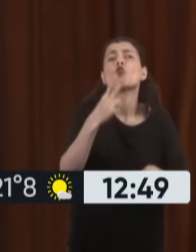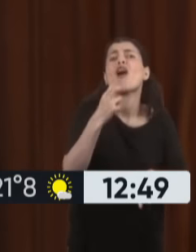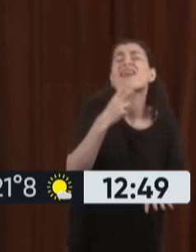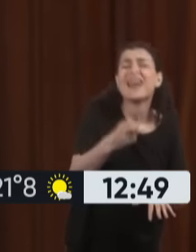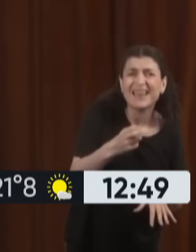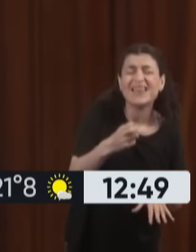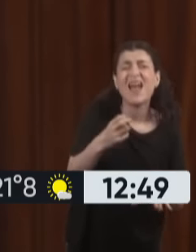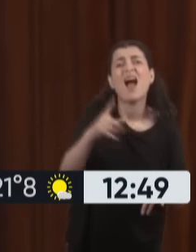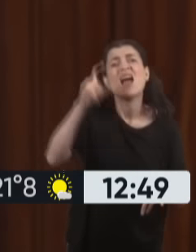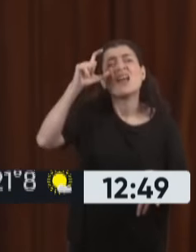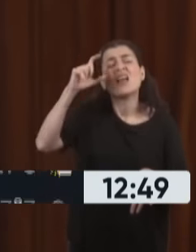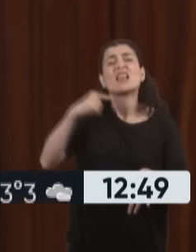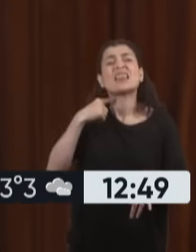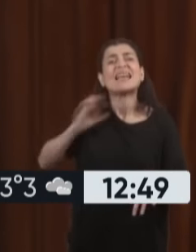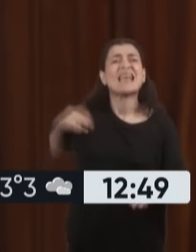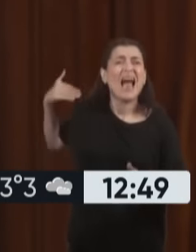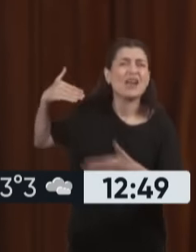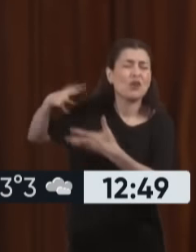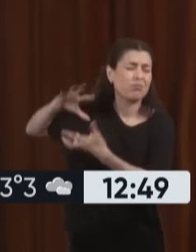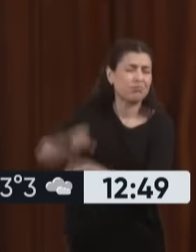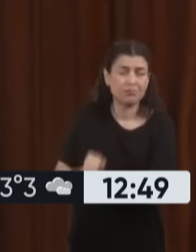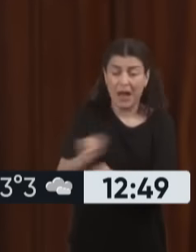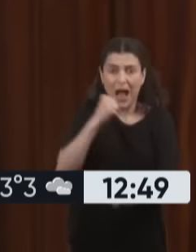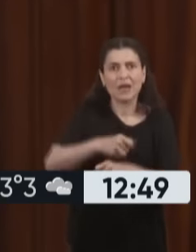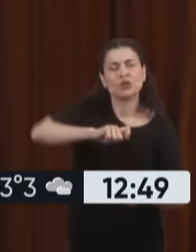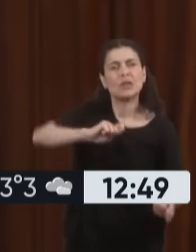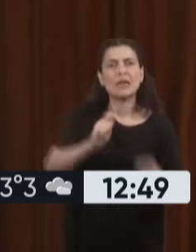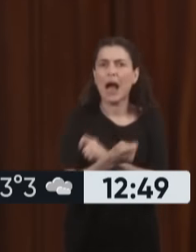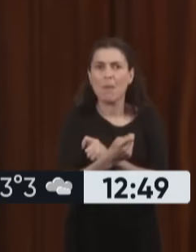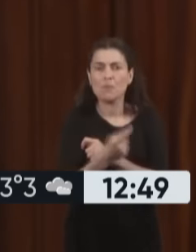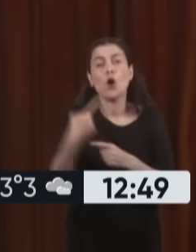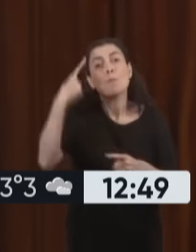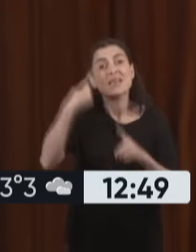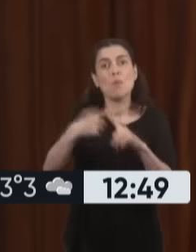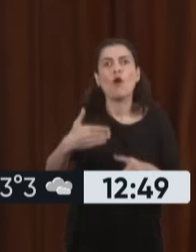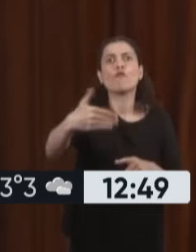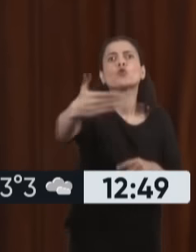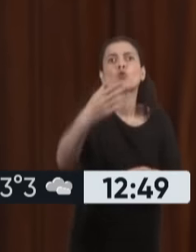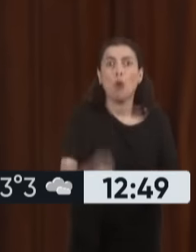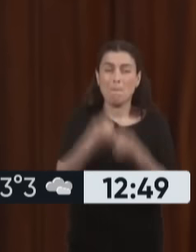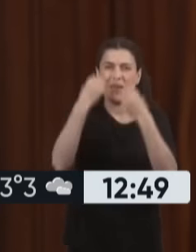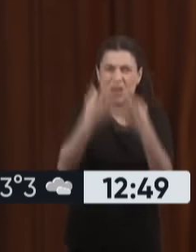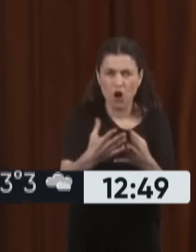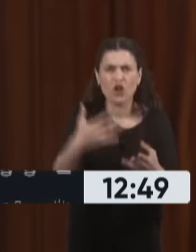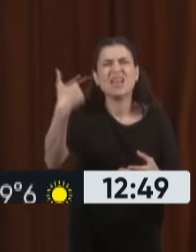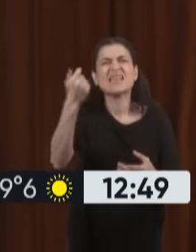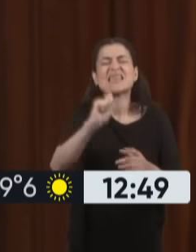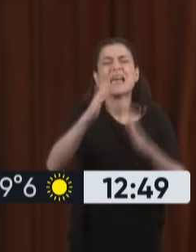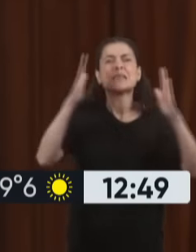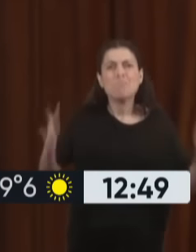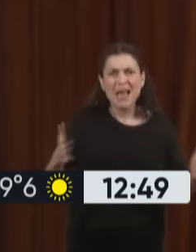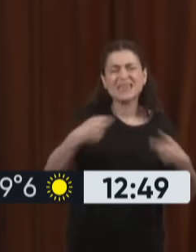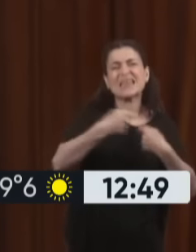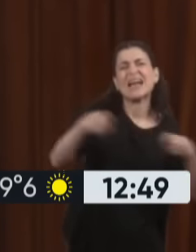con proyecciones muy alentadoras para los años venideros. Los primeros 6 meses de este año marcaron el superávit